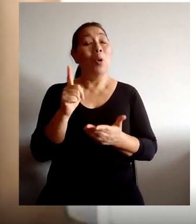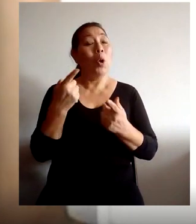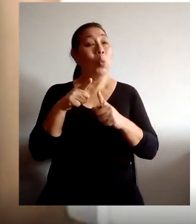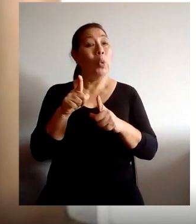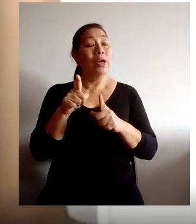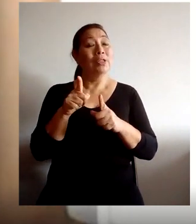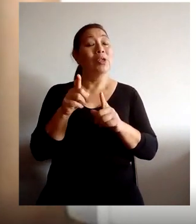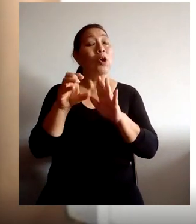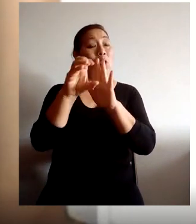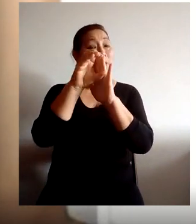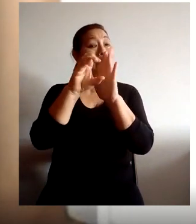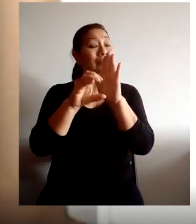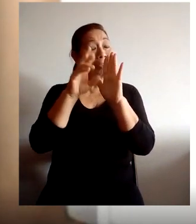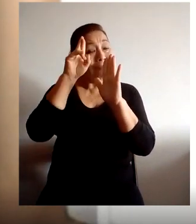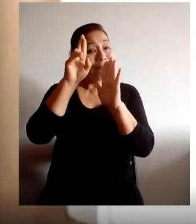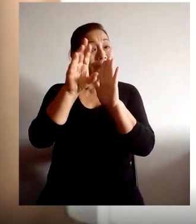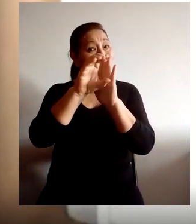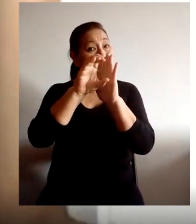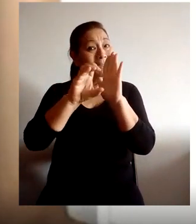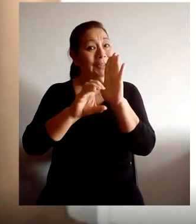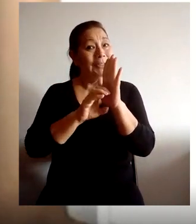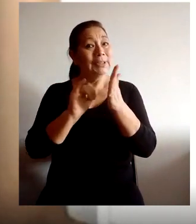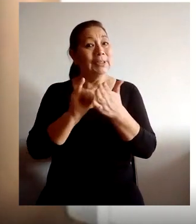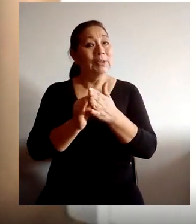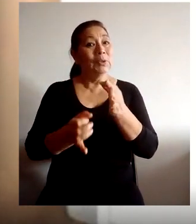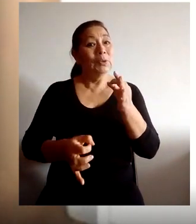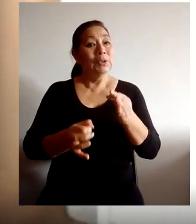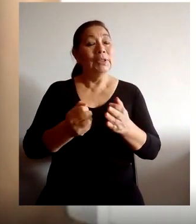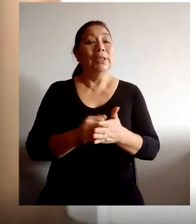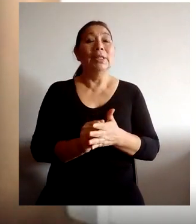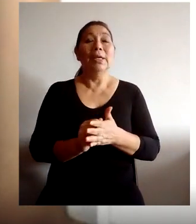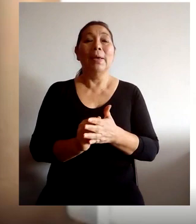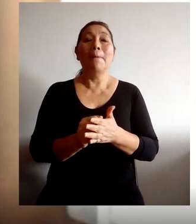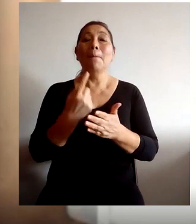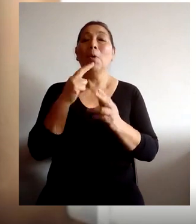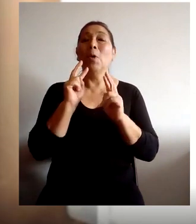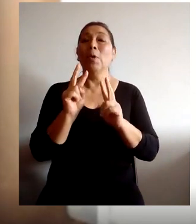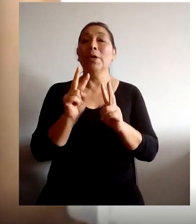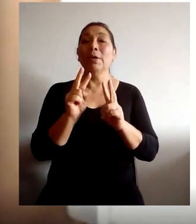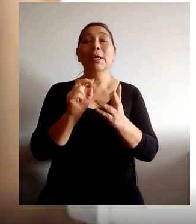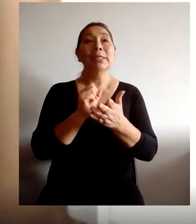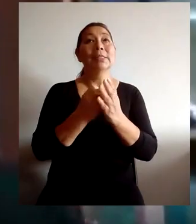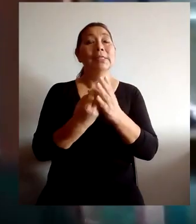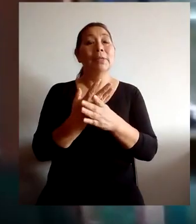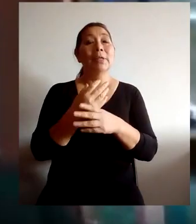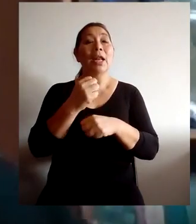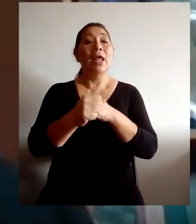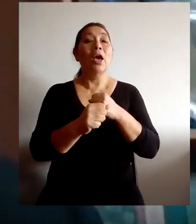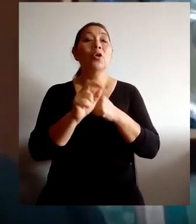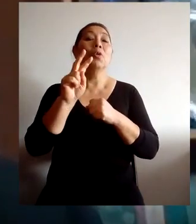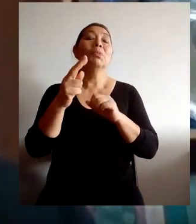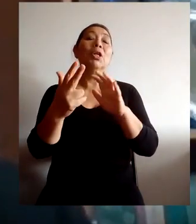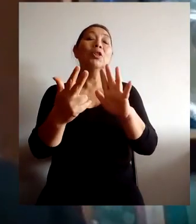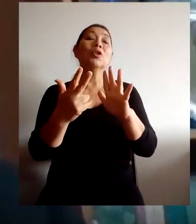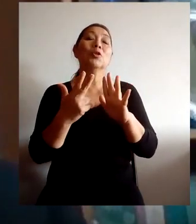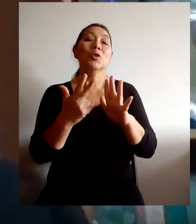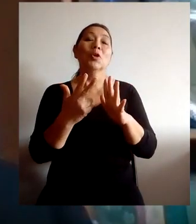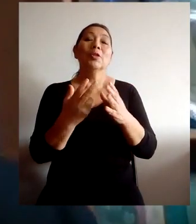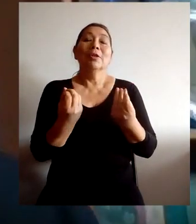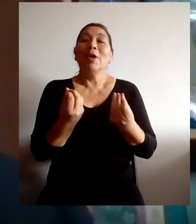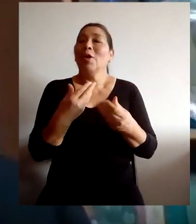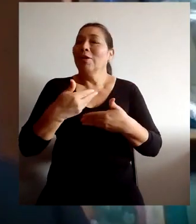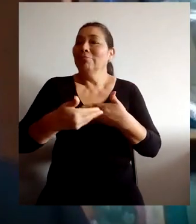en septiembre del año 2018 con la que se declara improcedente la demanda. Muchas gracias, señorita